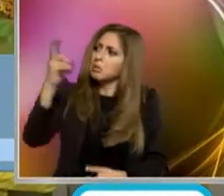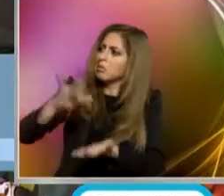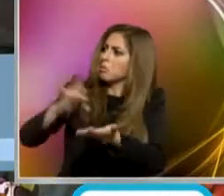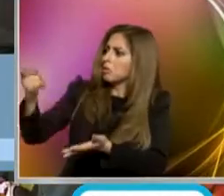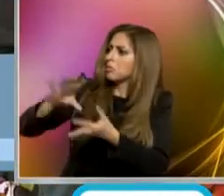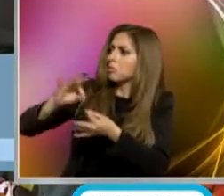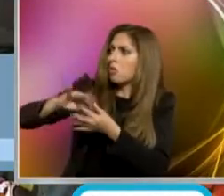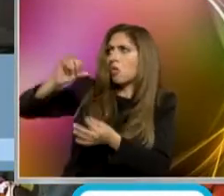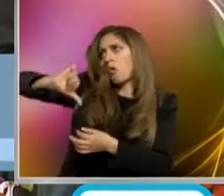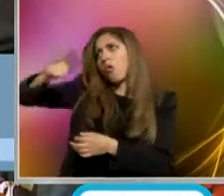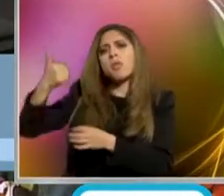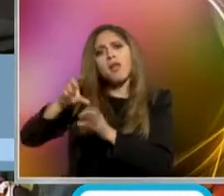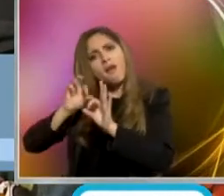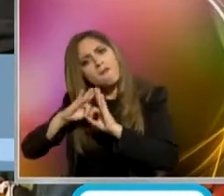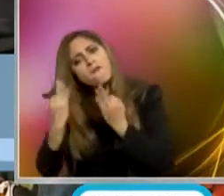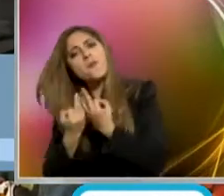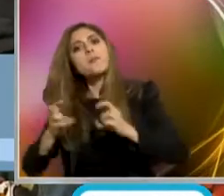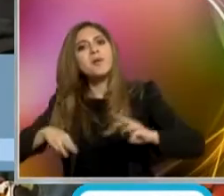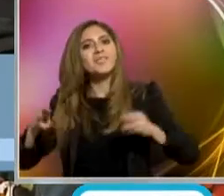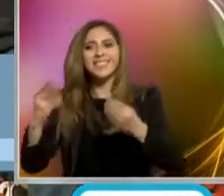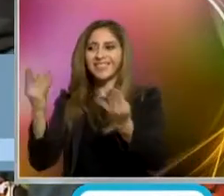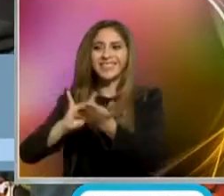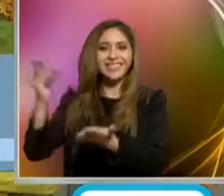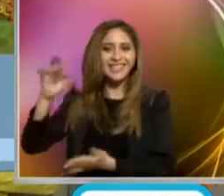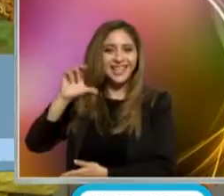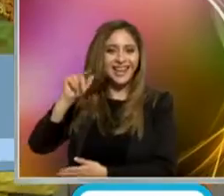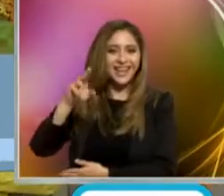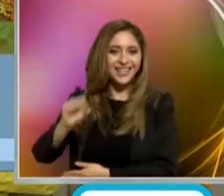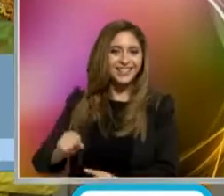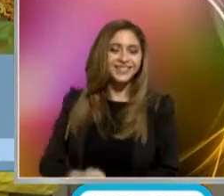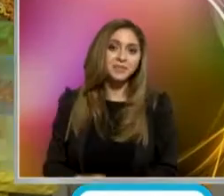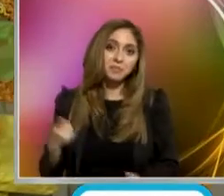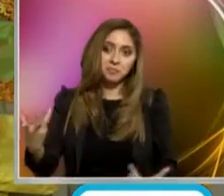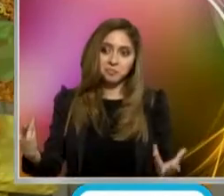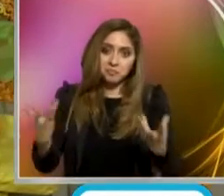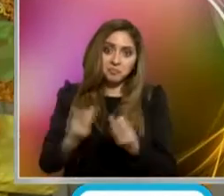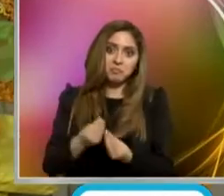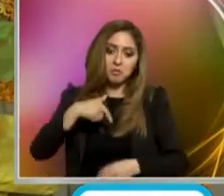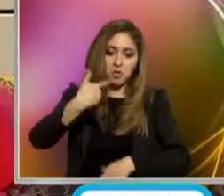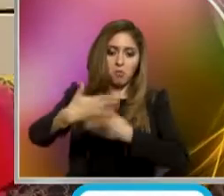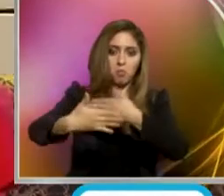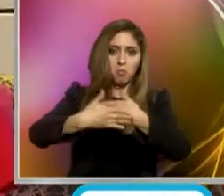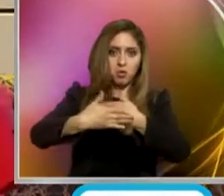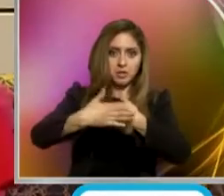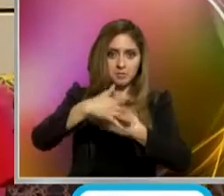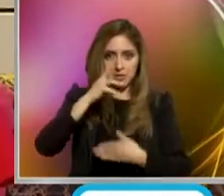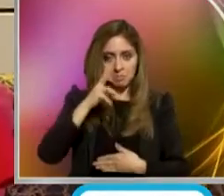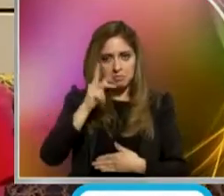géneros Sin duda. diferentes. Totalmente. Muchas gracias, Gracias, Carlos. A ustedes, muchas gracias. Por su Ya para la esta. próxima te